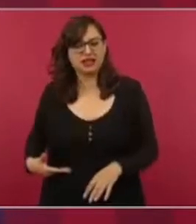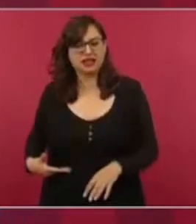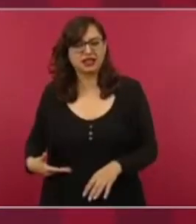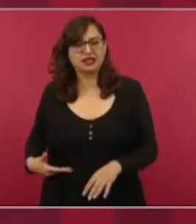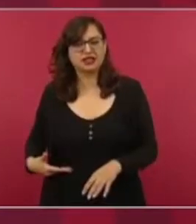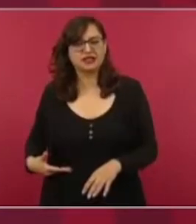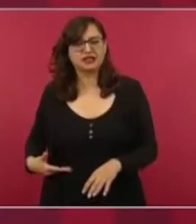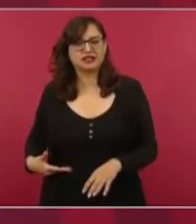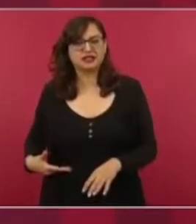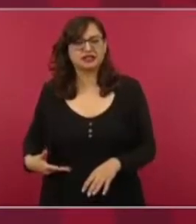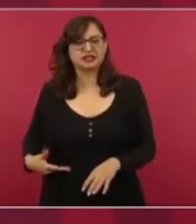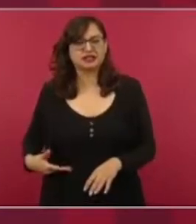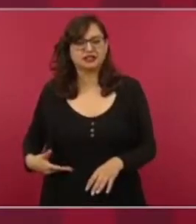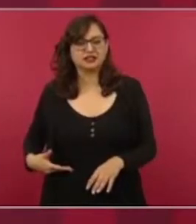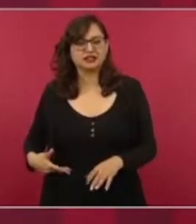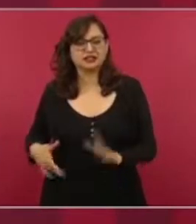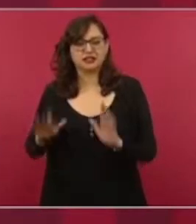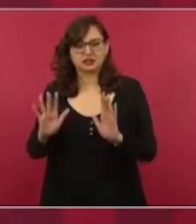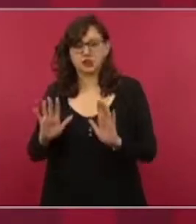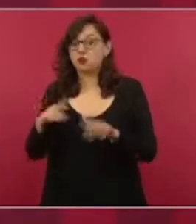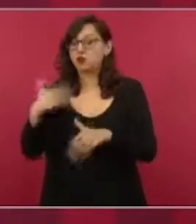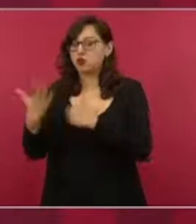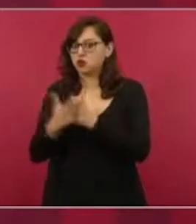no se vayan a equivocar votando